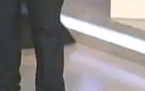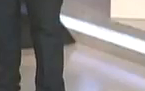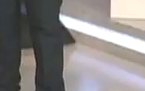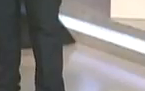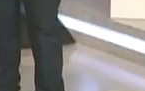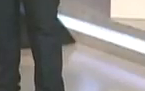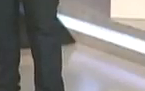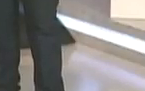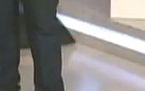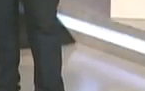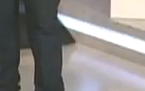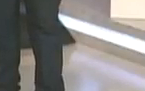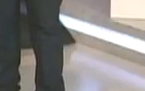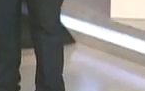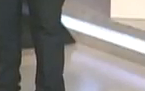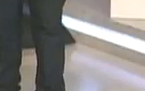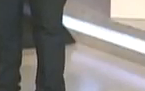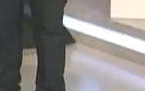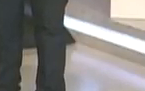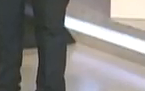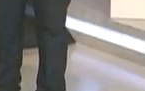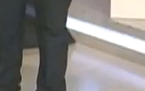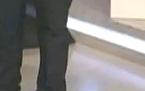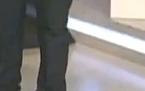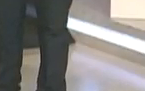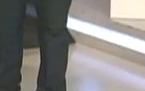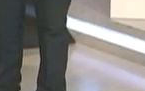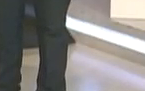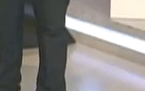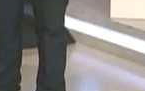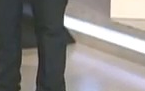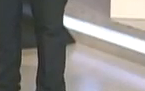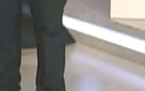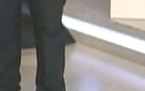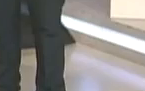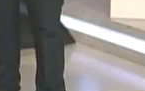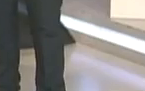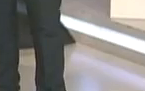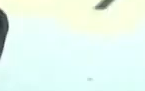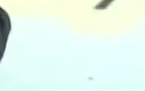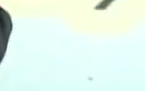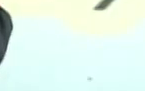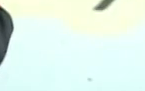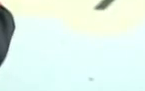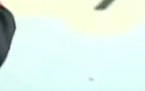días. Establecemos este nuevo contacto en directo y nos vamos con el canciller Jorge Arreaza. Adelante.